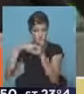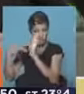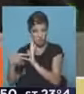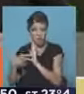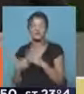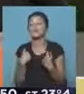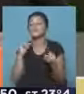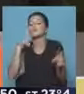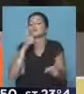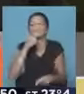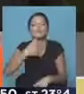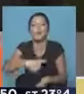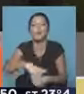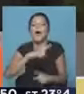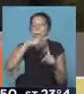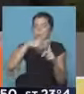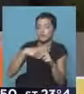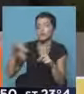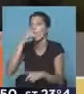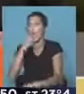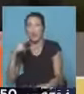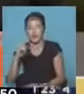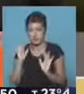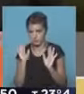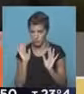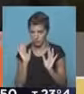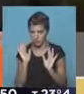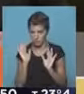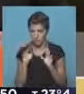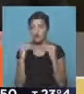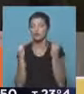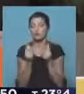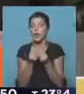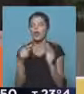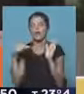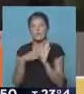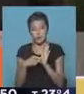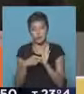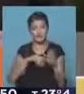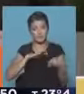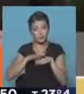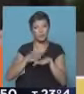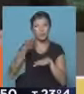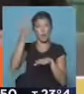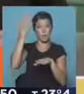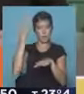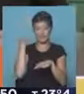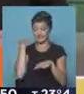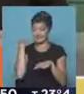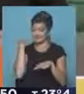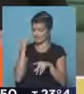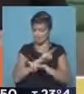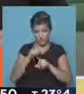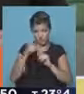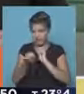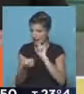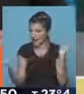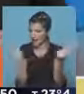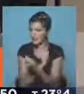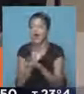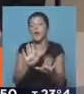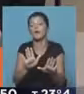pasa algo bueno quizás pase algo malo lo que sí no va a seguir las cosas como antes desde ya ahora me parece que el capitalismo que